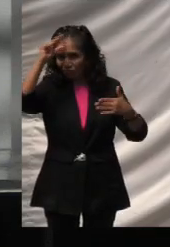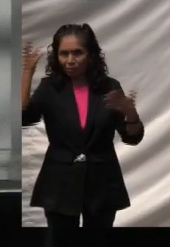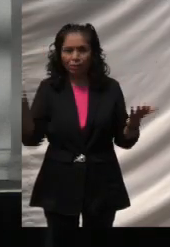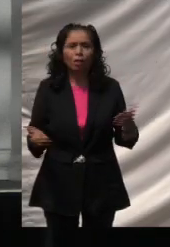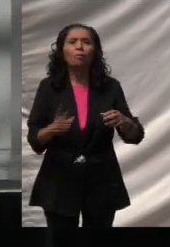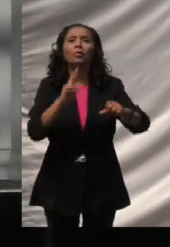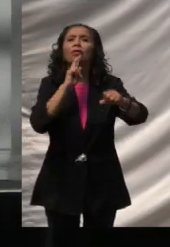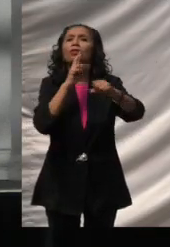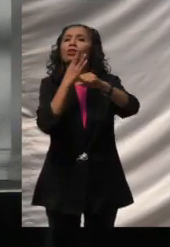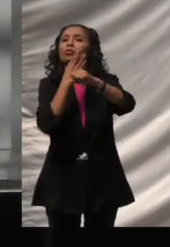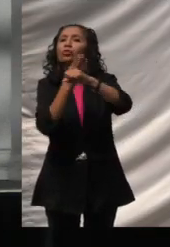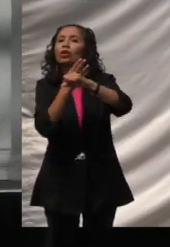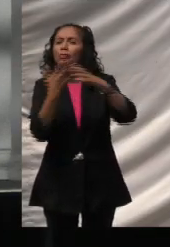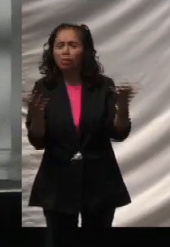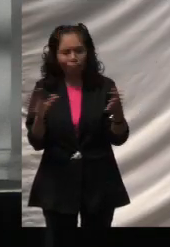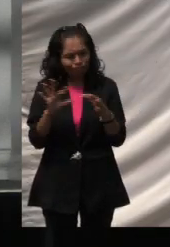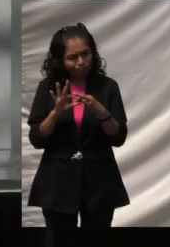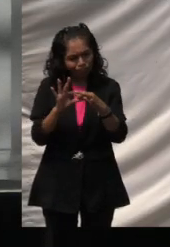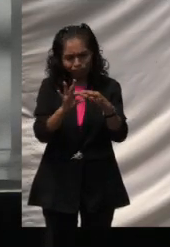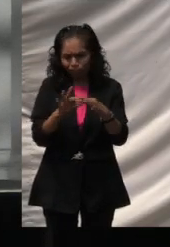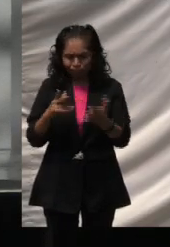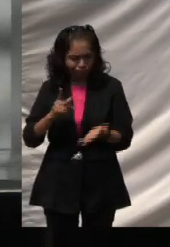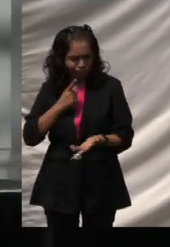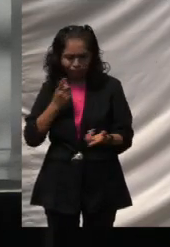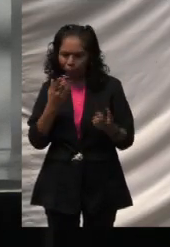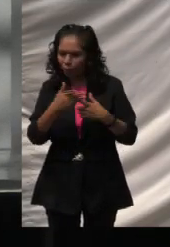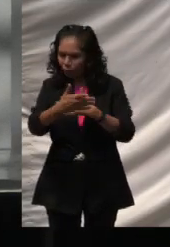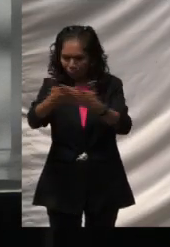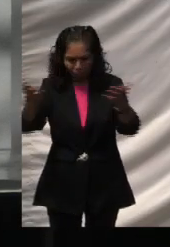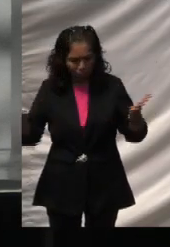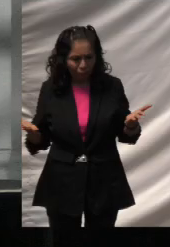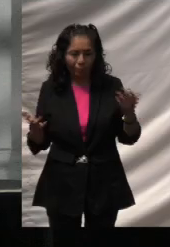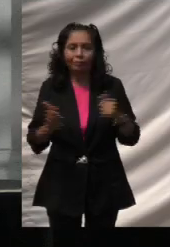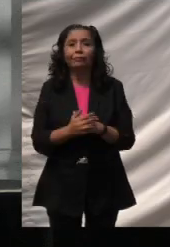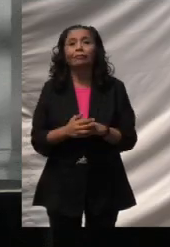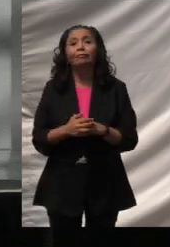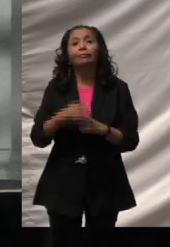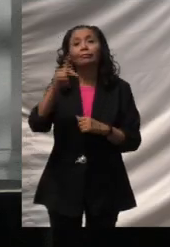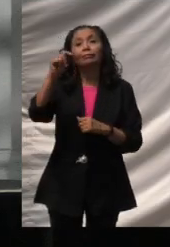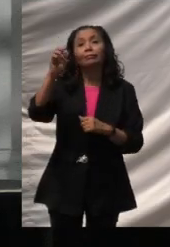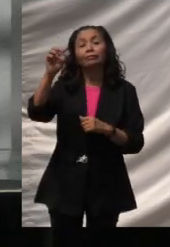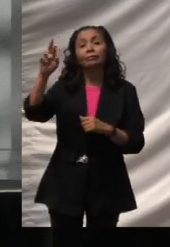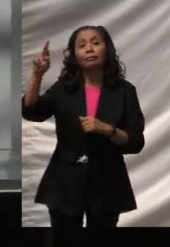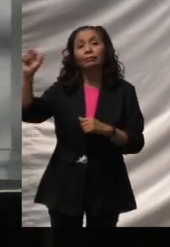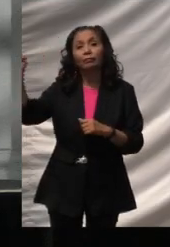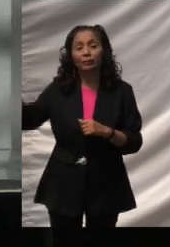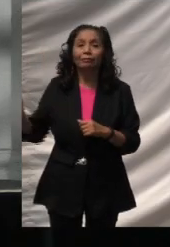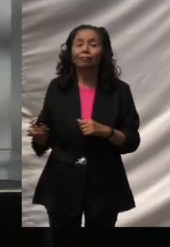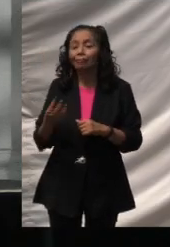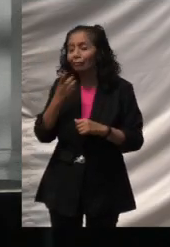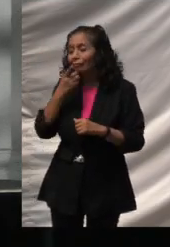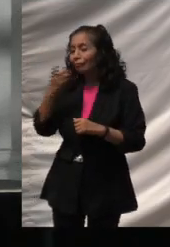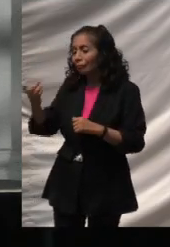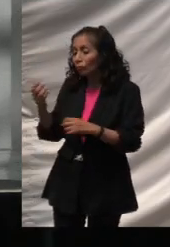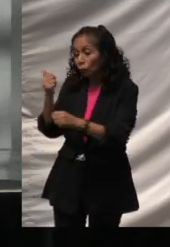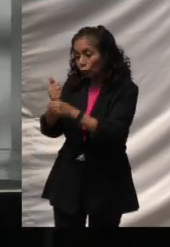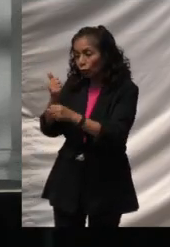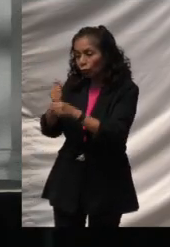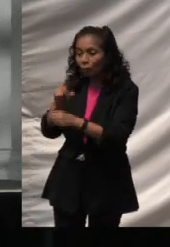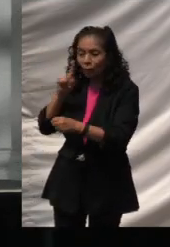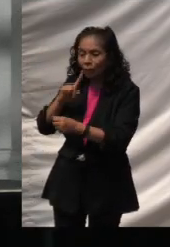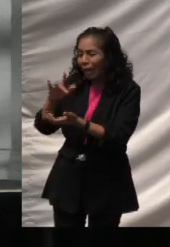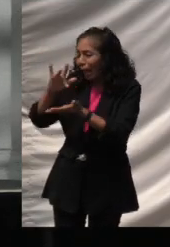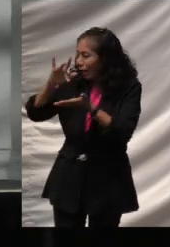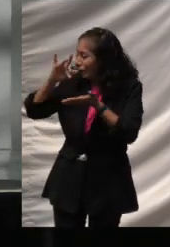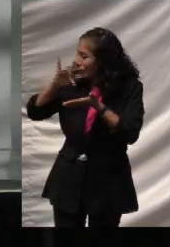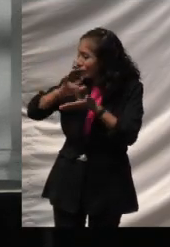niña responsable y empática de lo que sucedía a su alrededor. Teresita le dedicó unas palabras a su abuelita, agradeciéndole todo lo que había